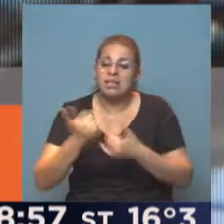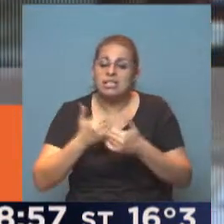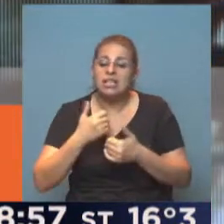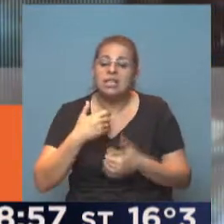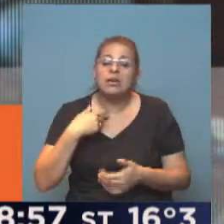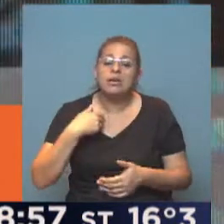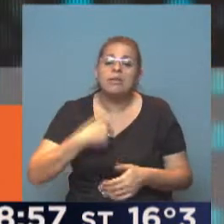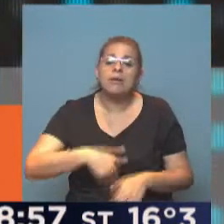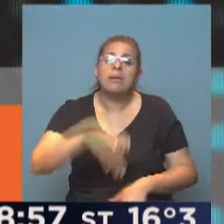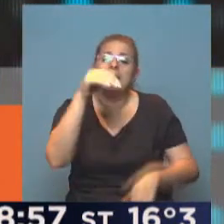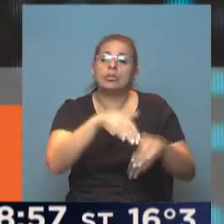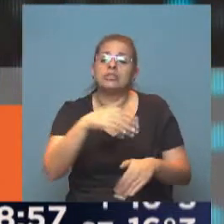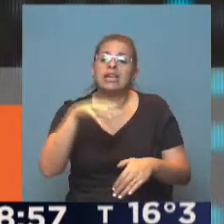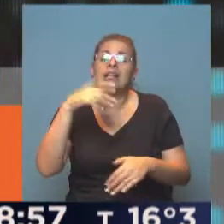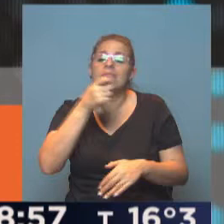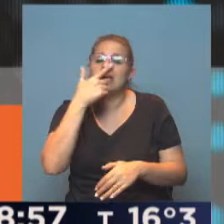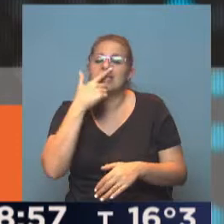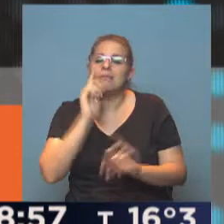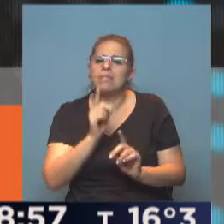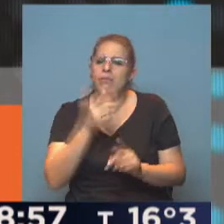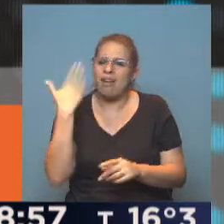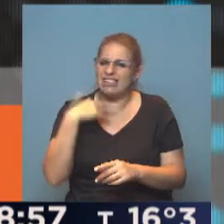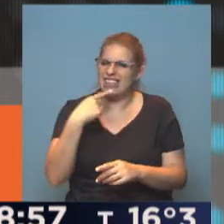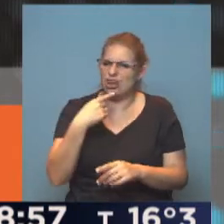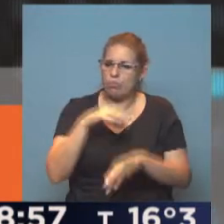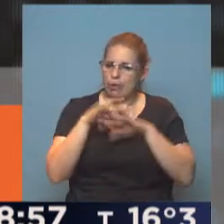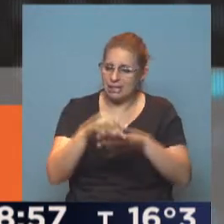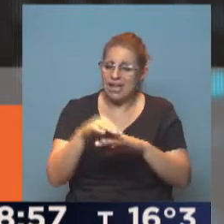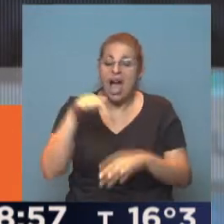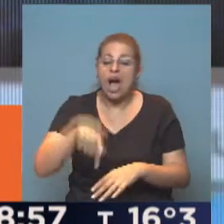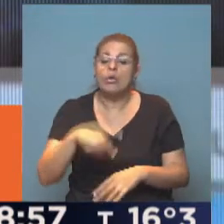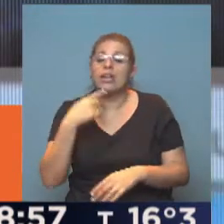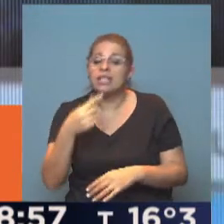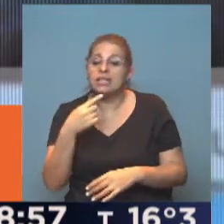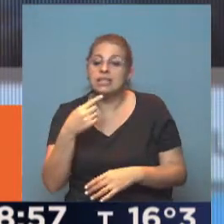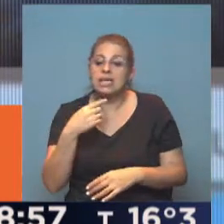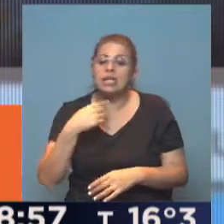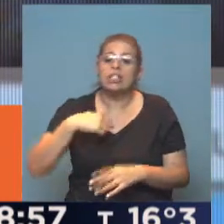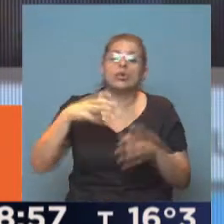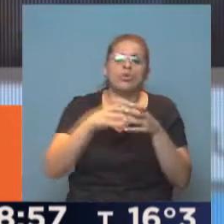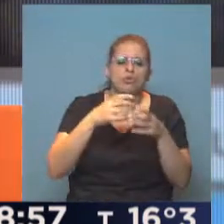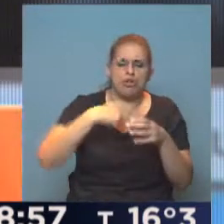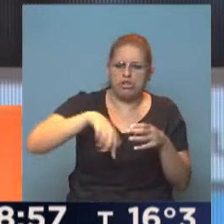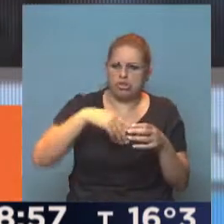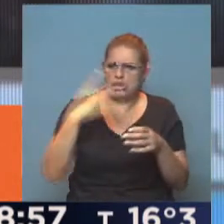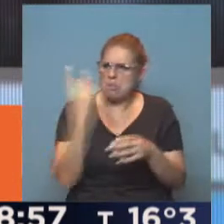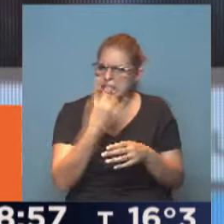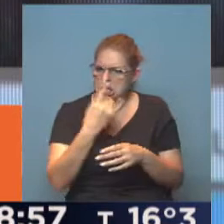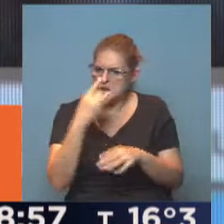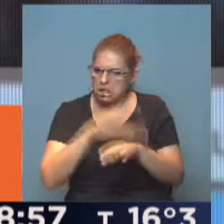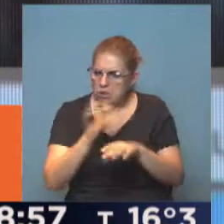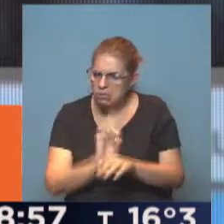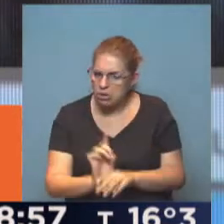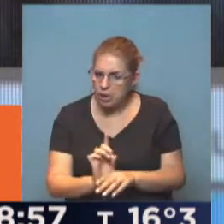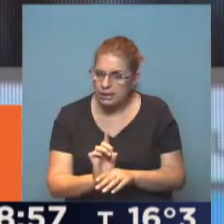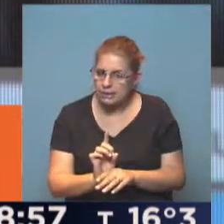Macri precisamente por eso. Y realmente el juego que ahora están diciendo que somos mentirosos e irresponsables, me